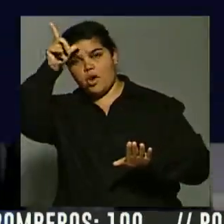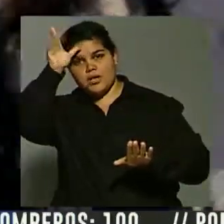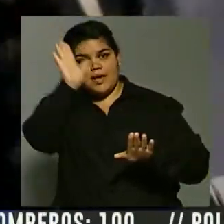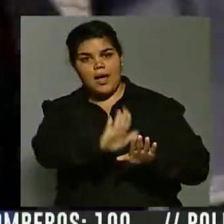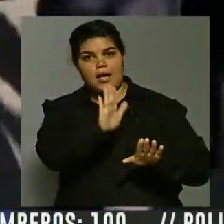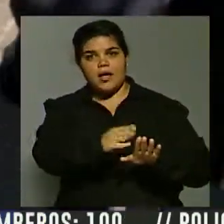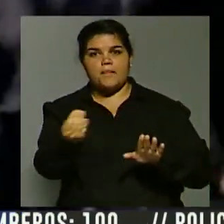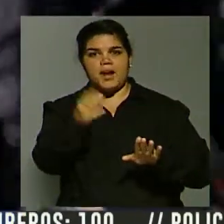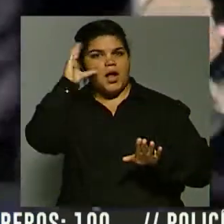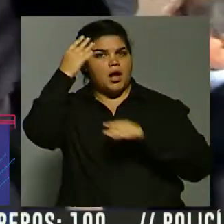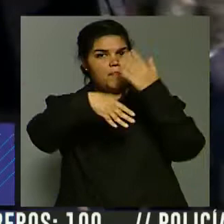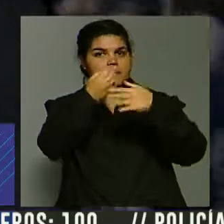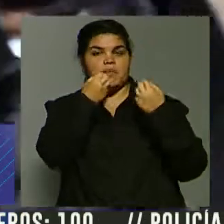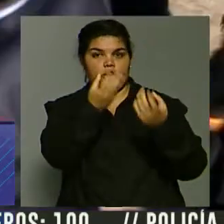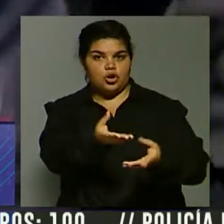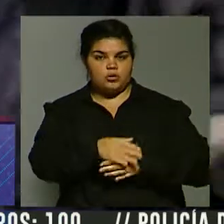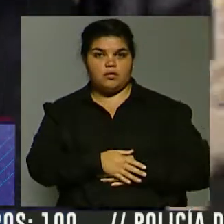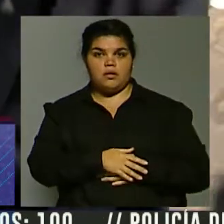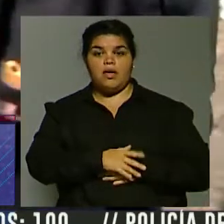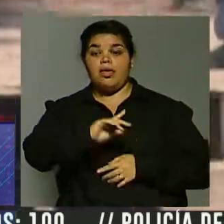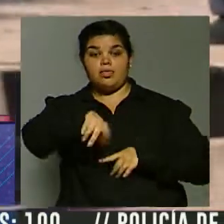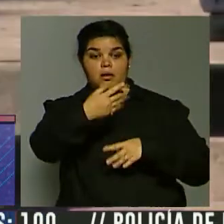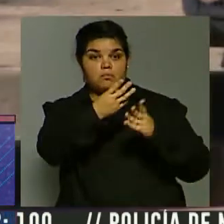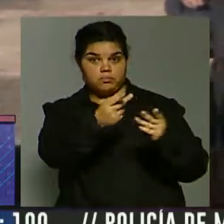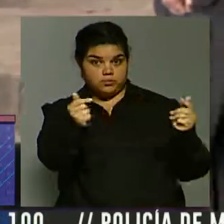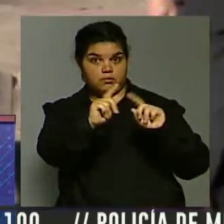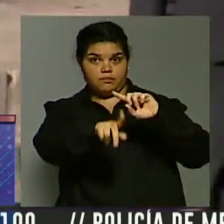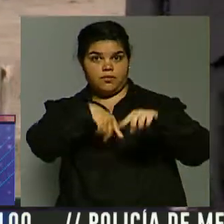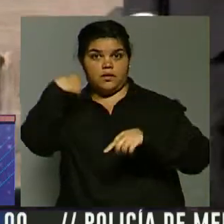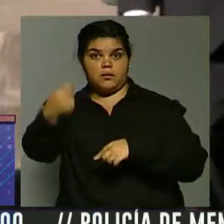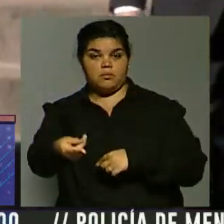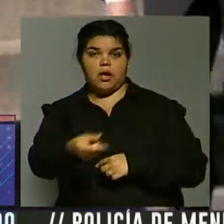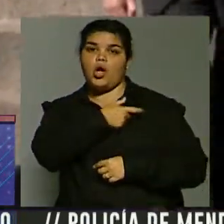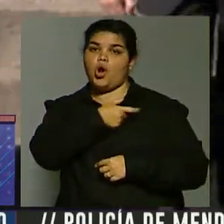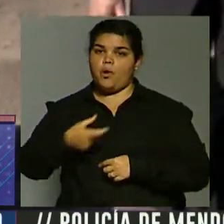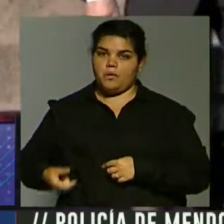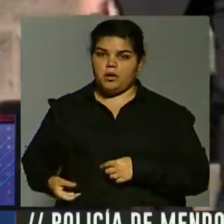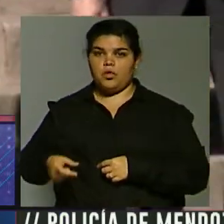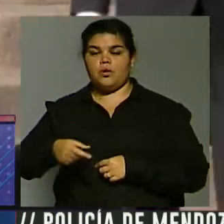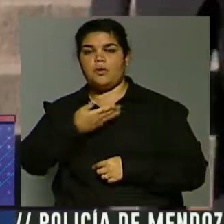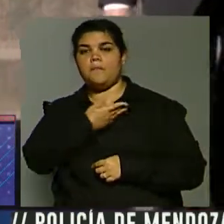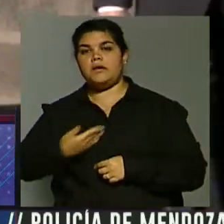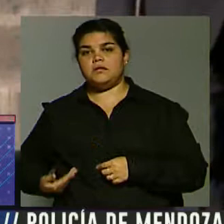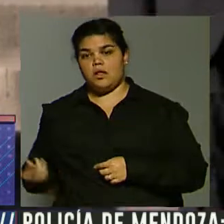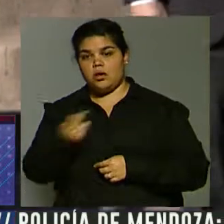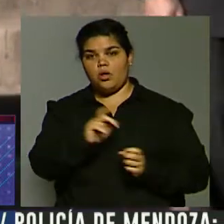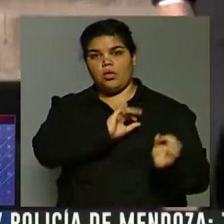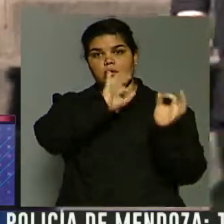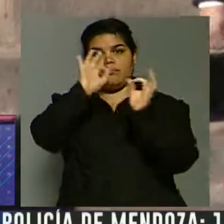una mejor capacitación. Después está previsto que el gobernador y también el presidente lleguen hasta Godoy Cruz